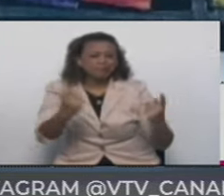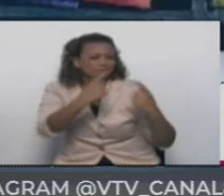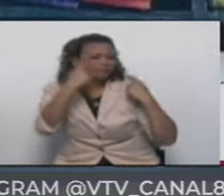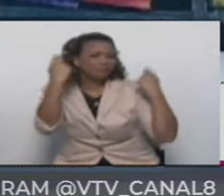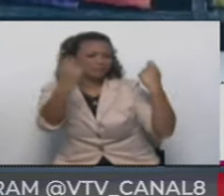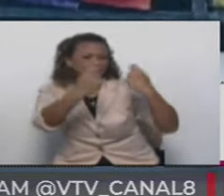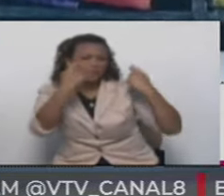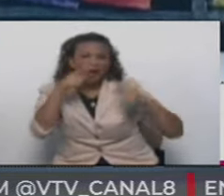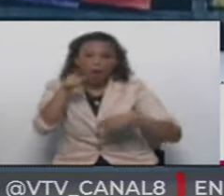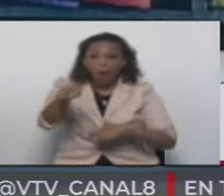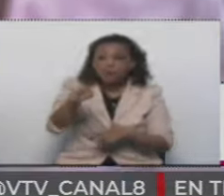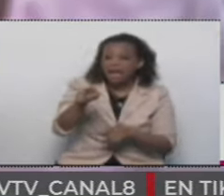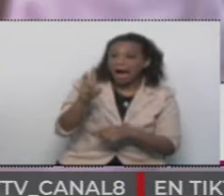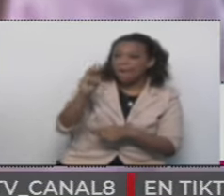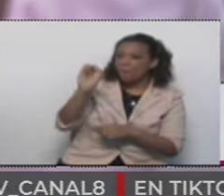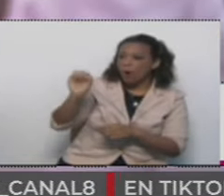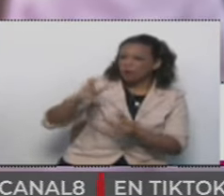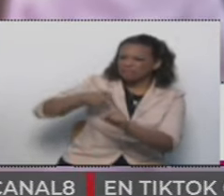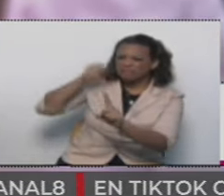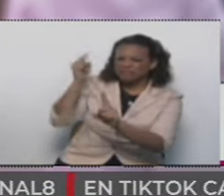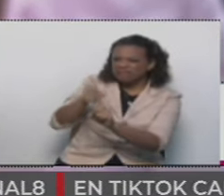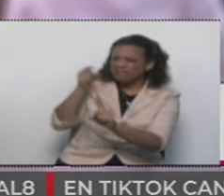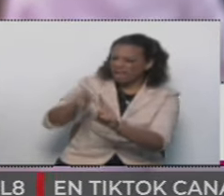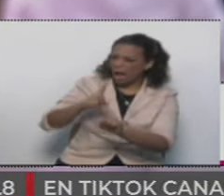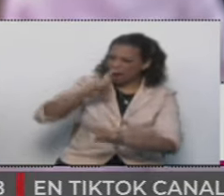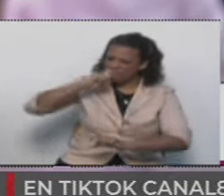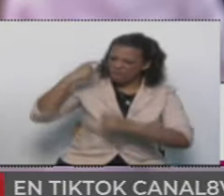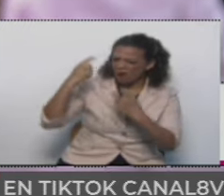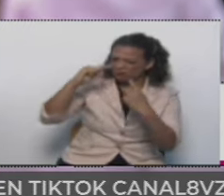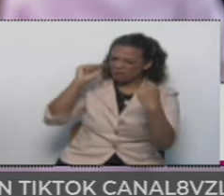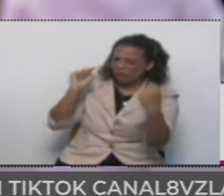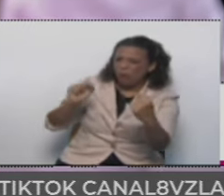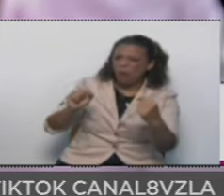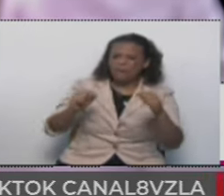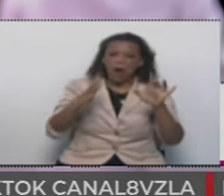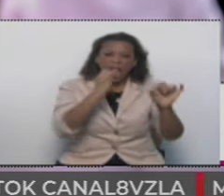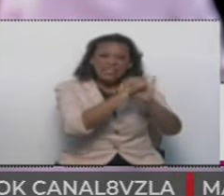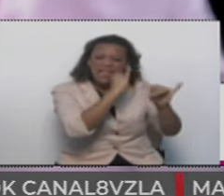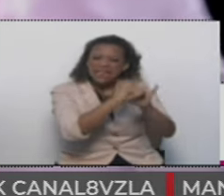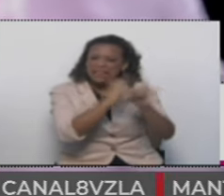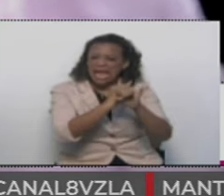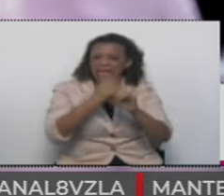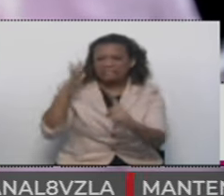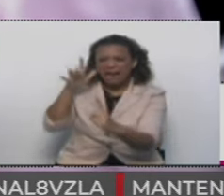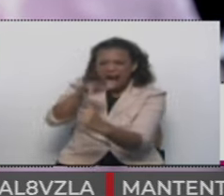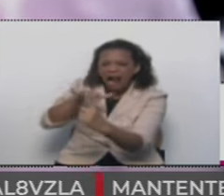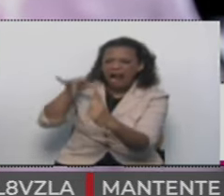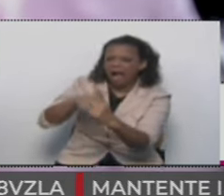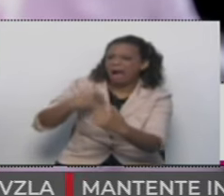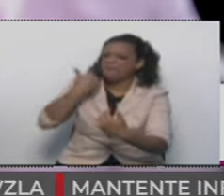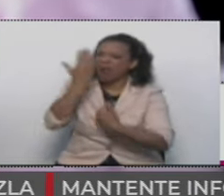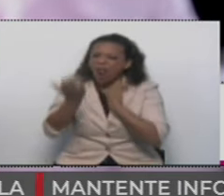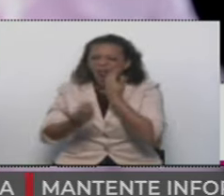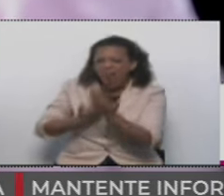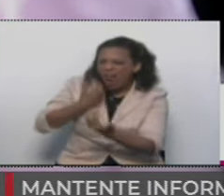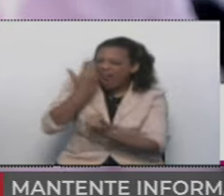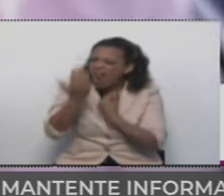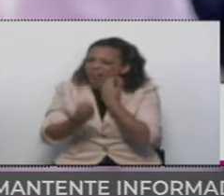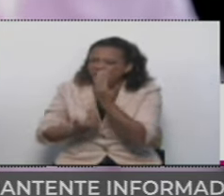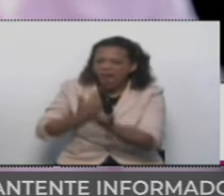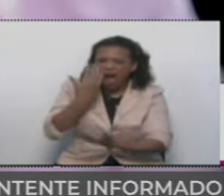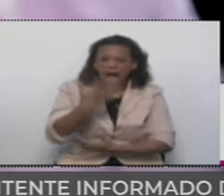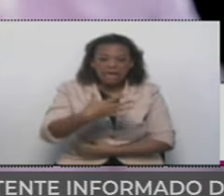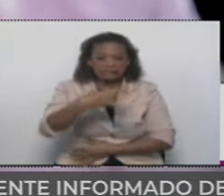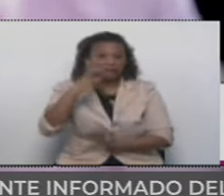campaña, una guerra por redes, una guerra psicológica típica del